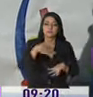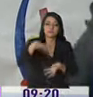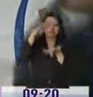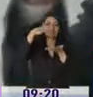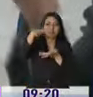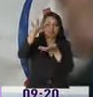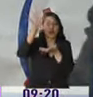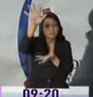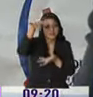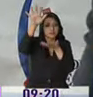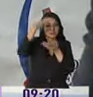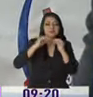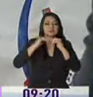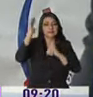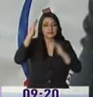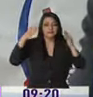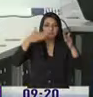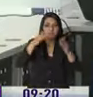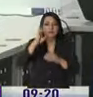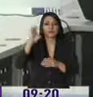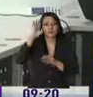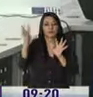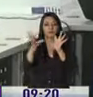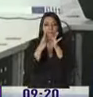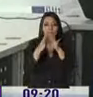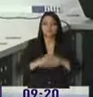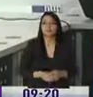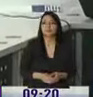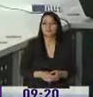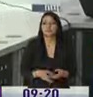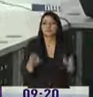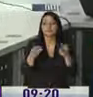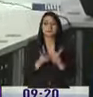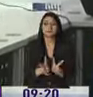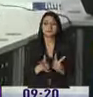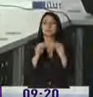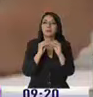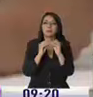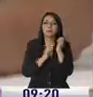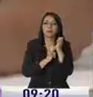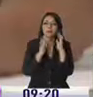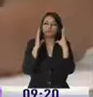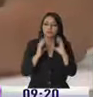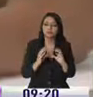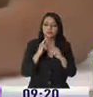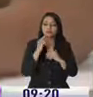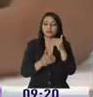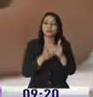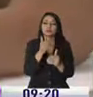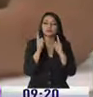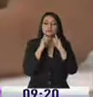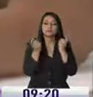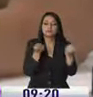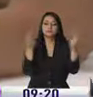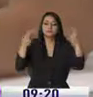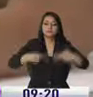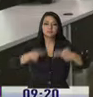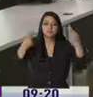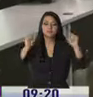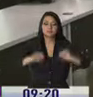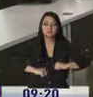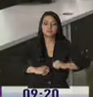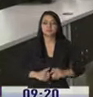cambiar y a dirigirse un poco a la Unión Europea. También se destacó que se optimizan los recursos y procesos para el control aduanero. En